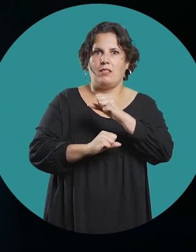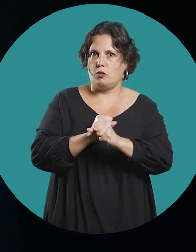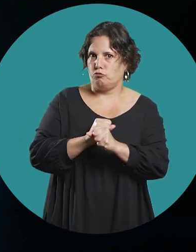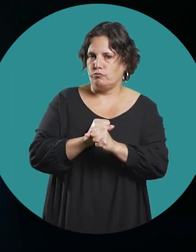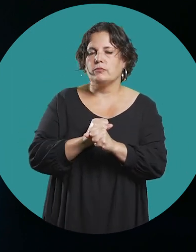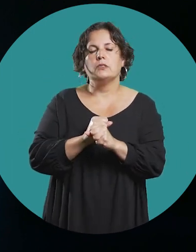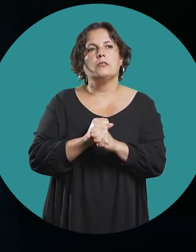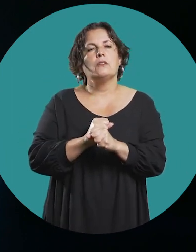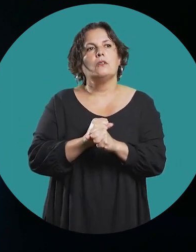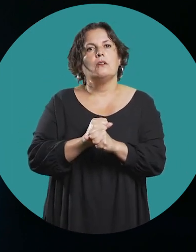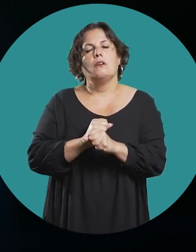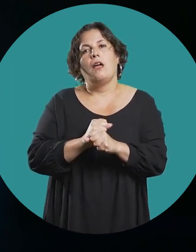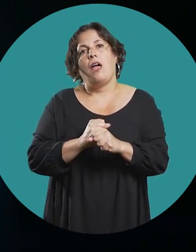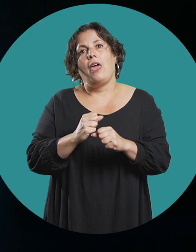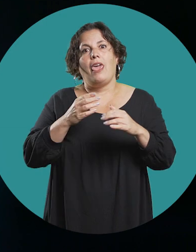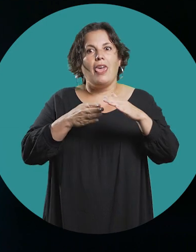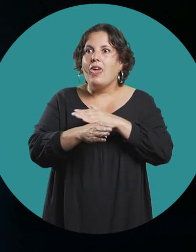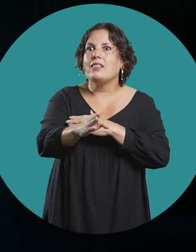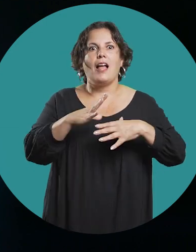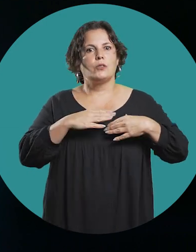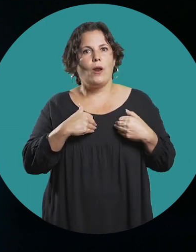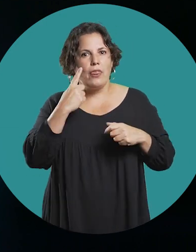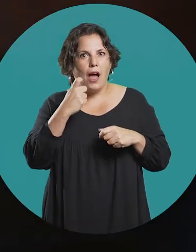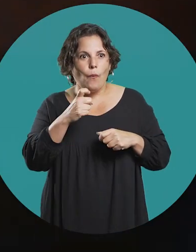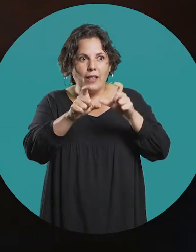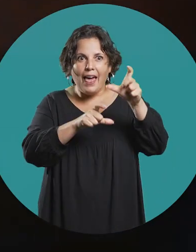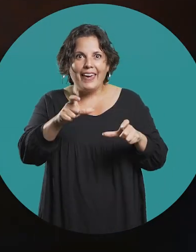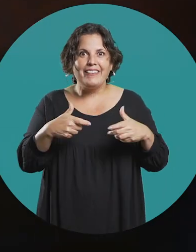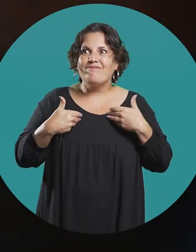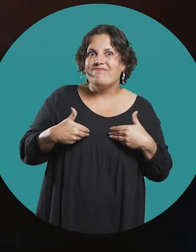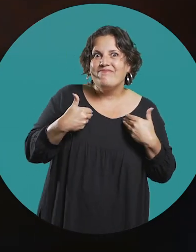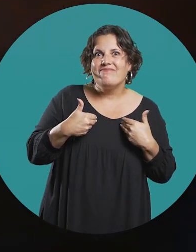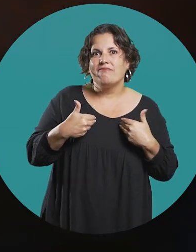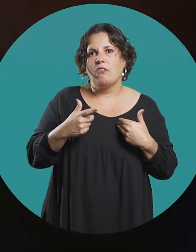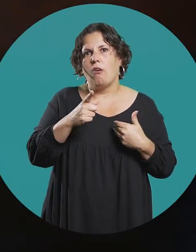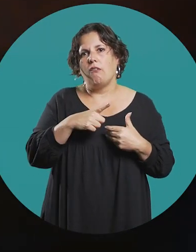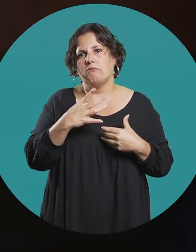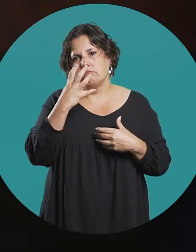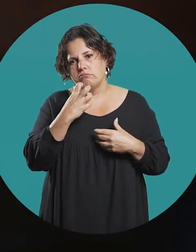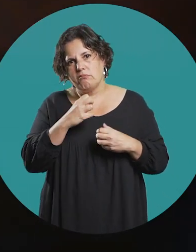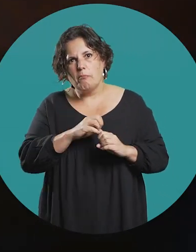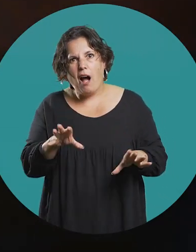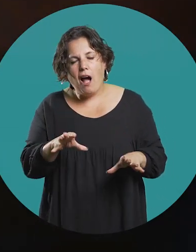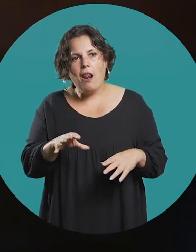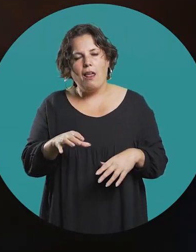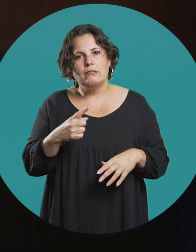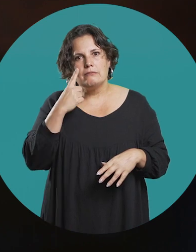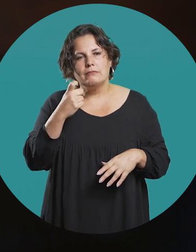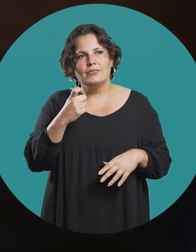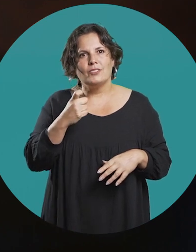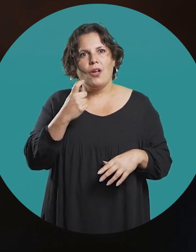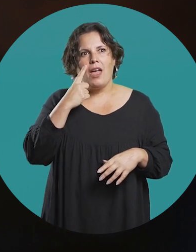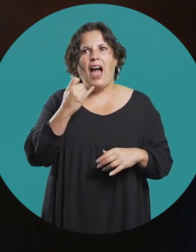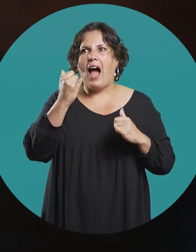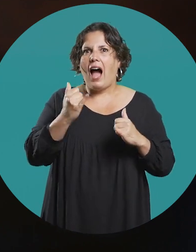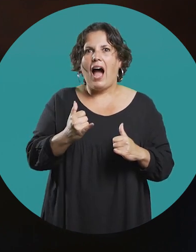y cuando entras a una escuela y te das cuenta de si la gente la está pasando bien o la está pasando mal. Respirás,